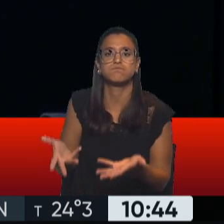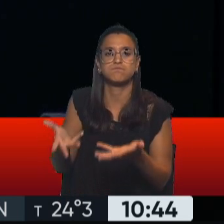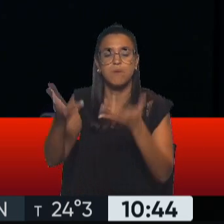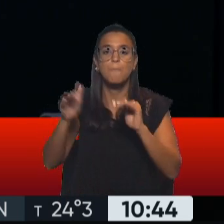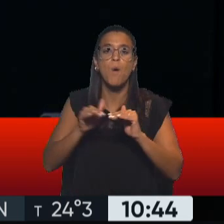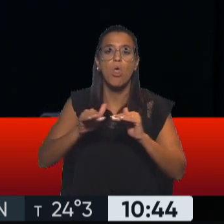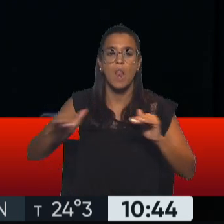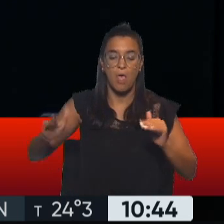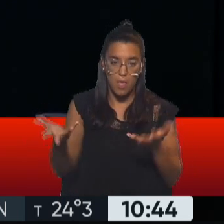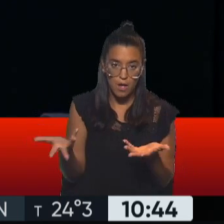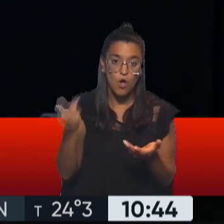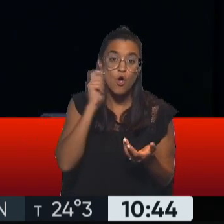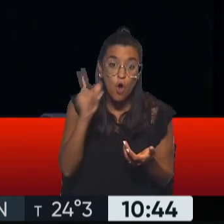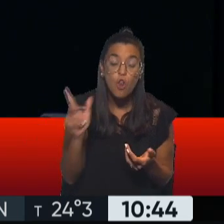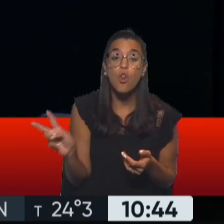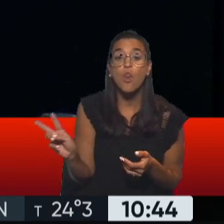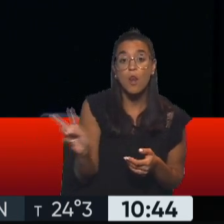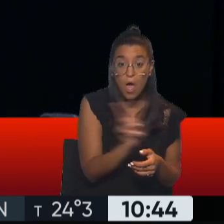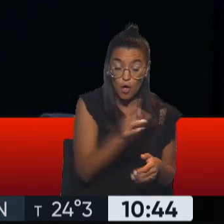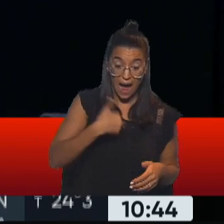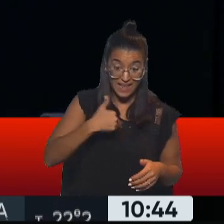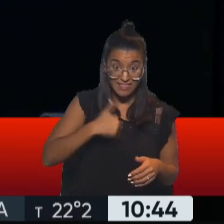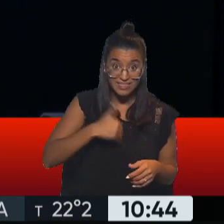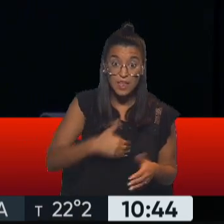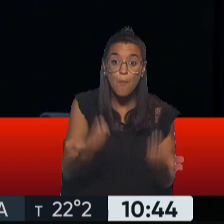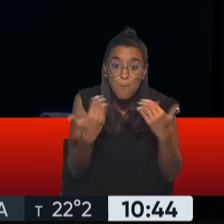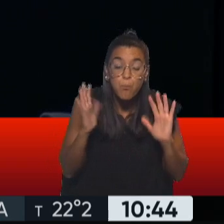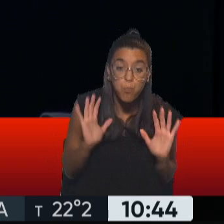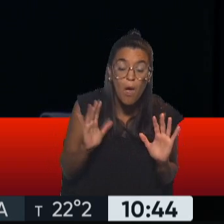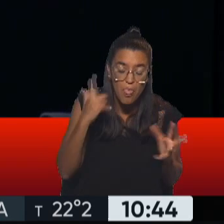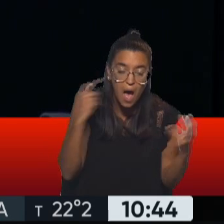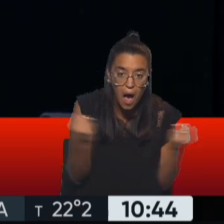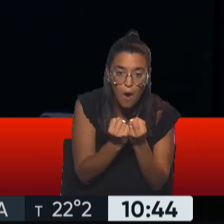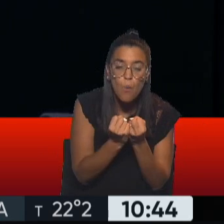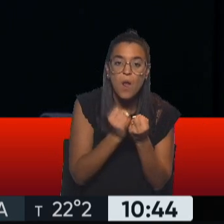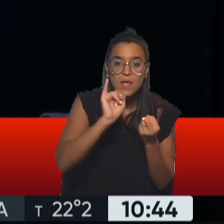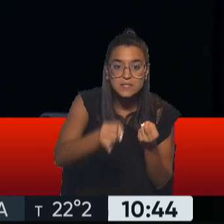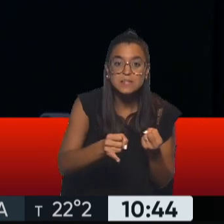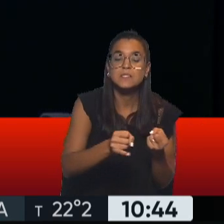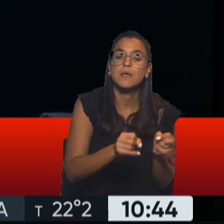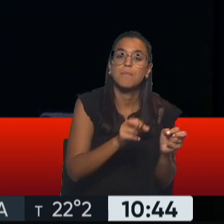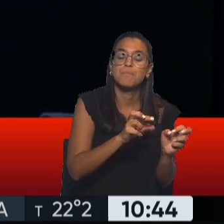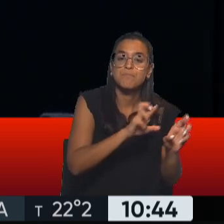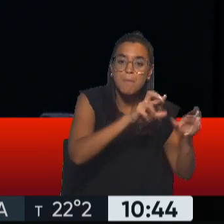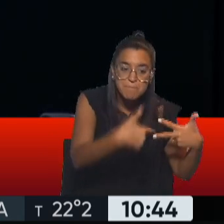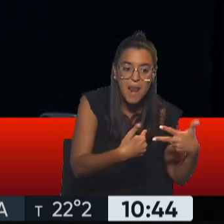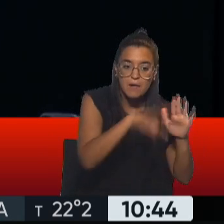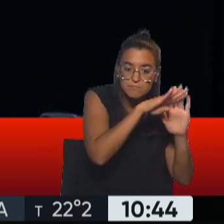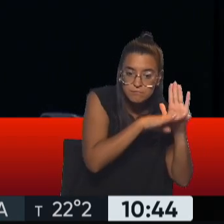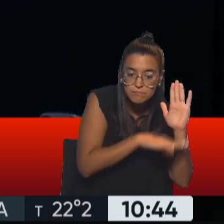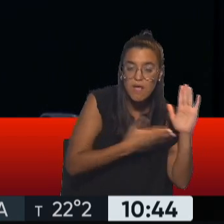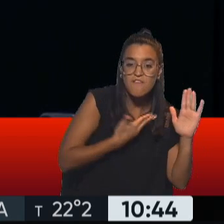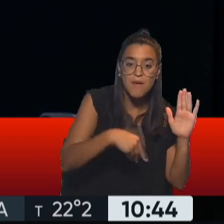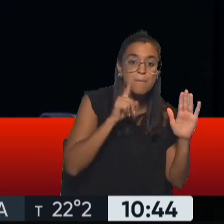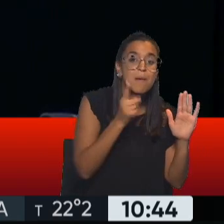Es decir, se logró que la Argentina pueda llegar a un acuerdo de políticas con el Fondo Monetario Internacional sin